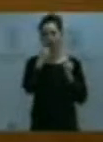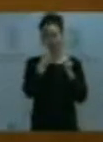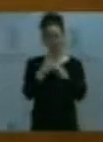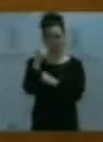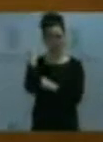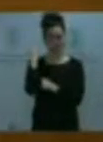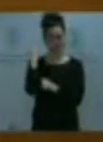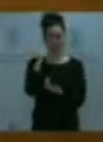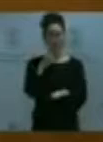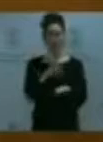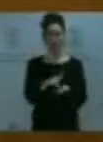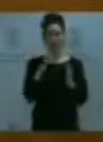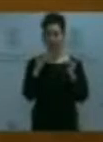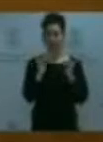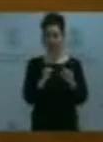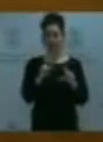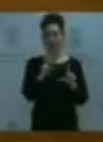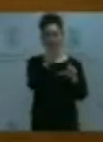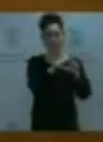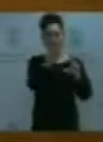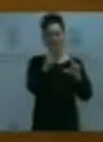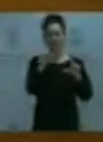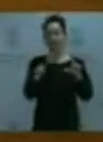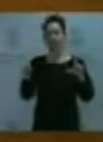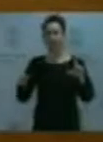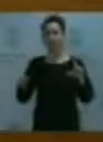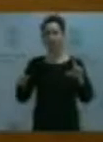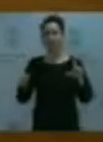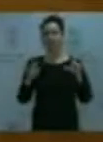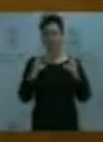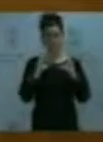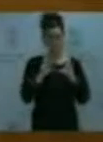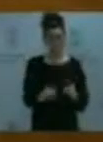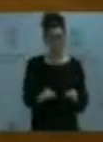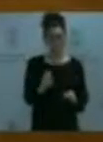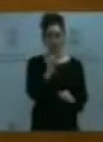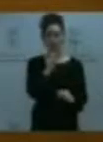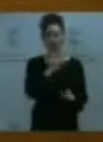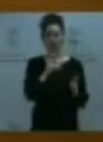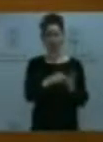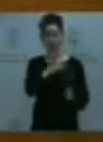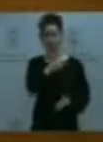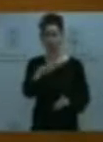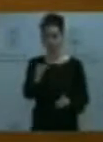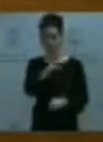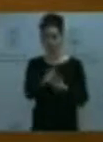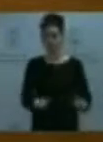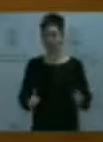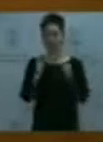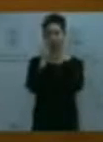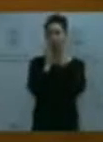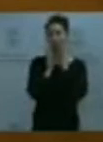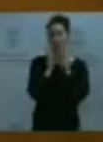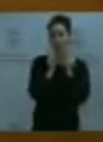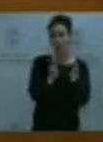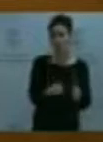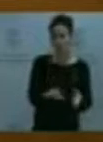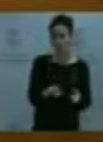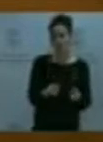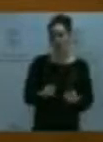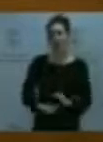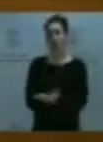tablas, fallecen 13.200 en números redondos y nacen 6.300 en números redondos.